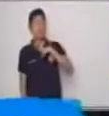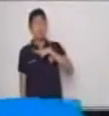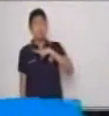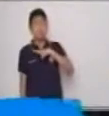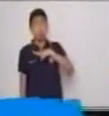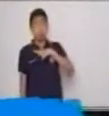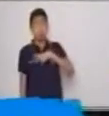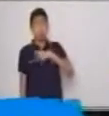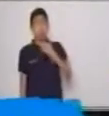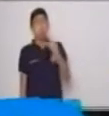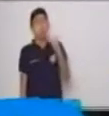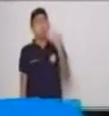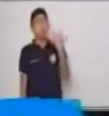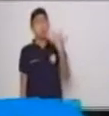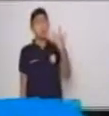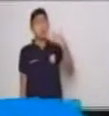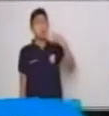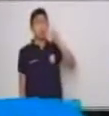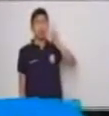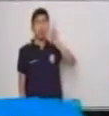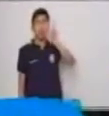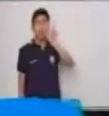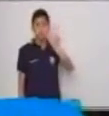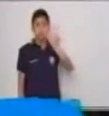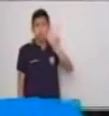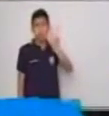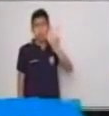el numeral 2.